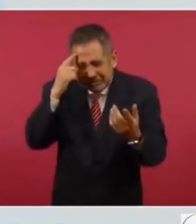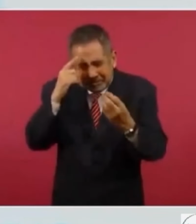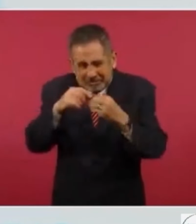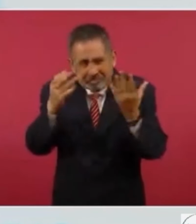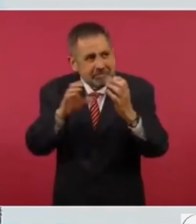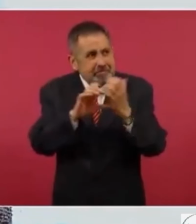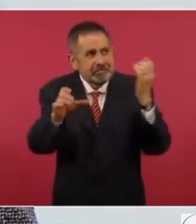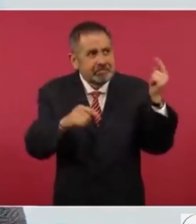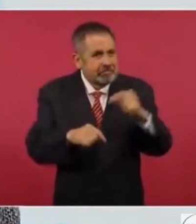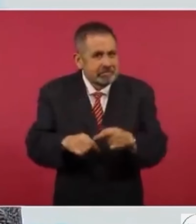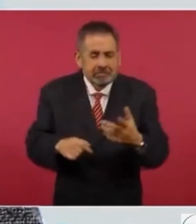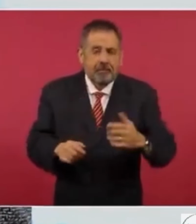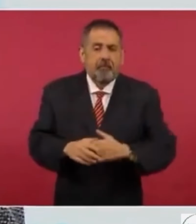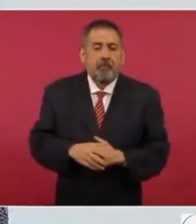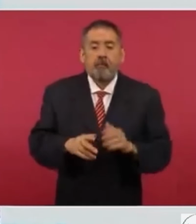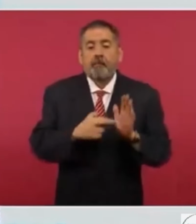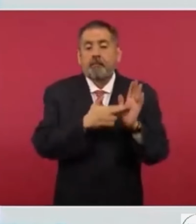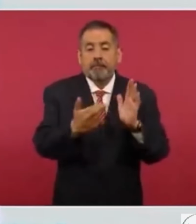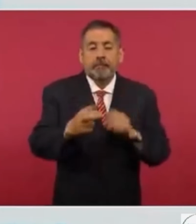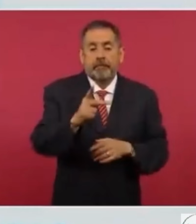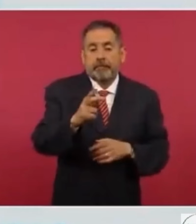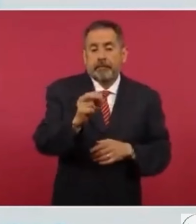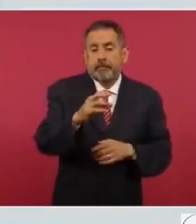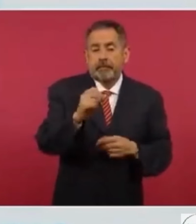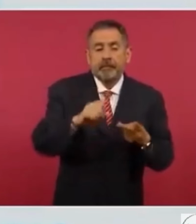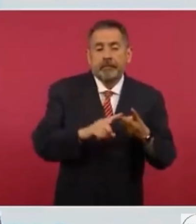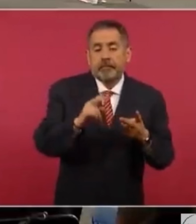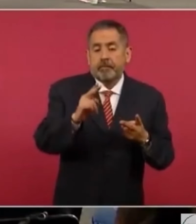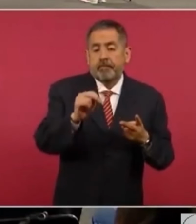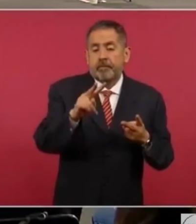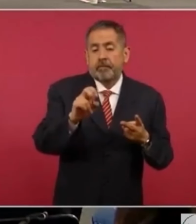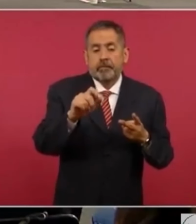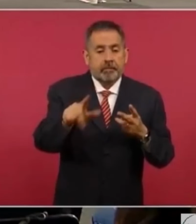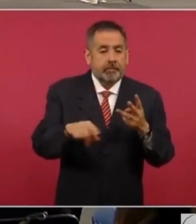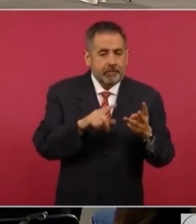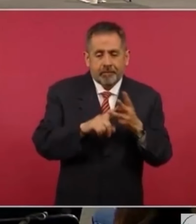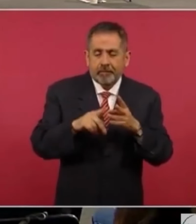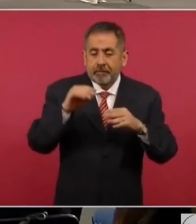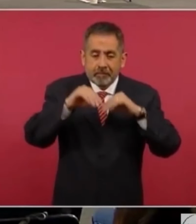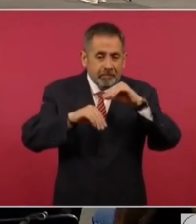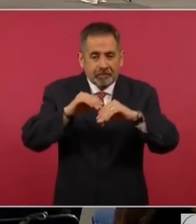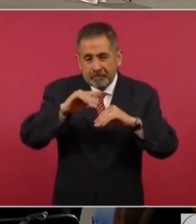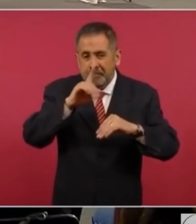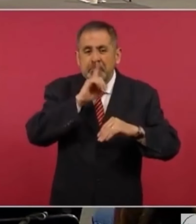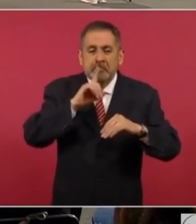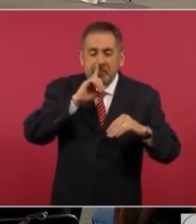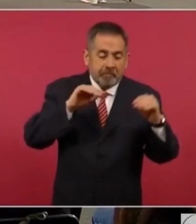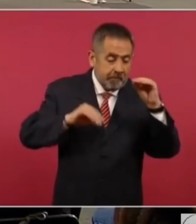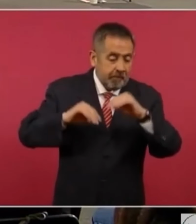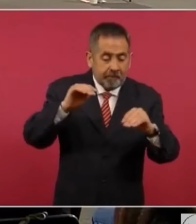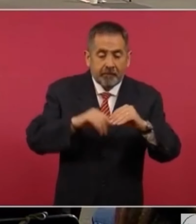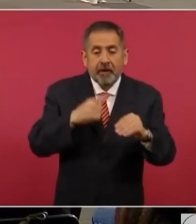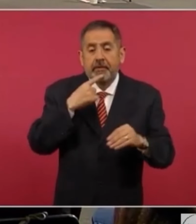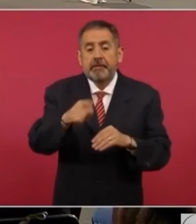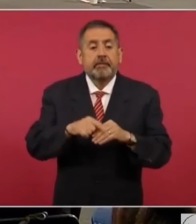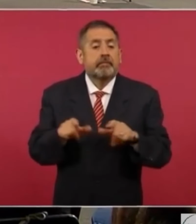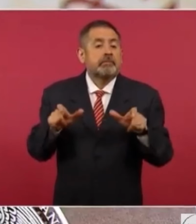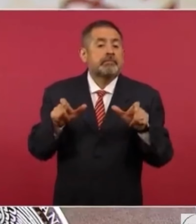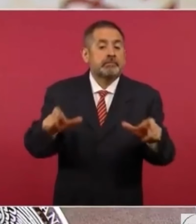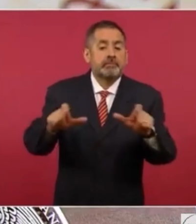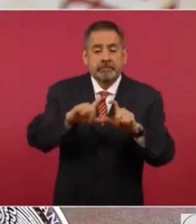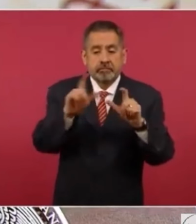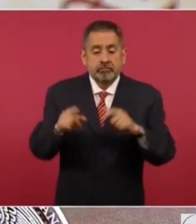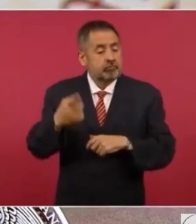revista Proceso, El Universal y Aristegui Noticias difundieron mentiras del tipo de que la Guardia Nacional los habrían